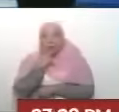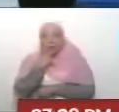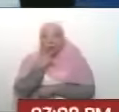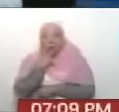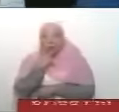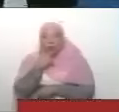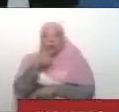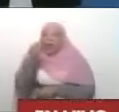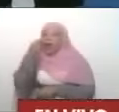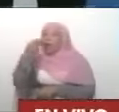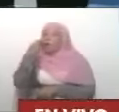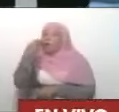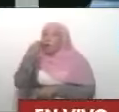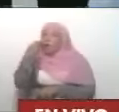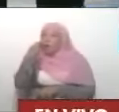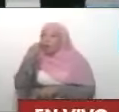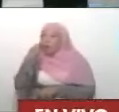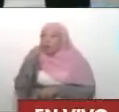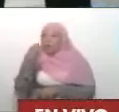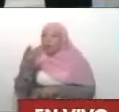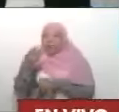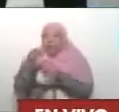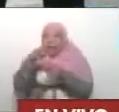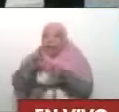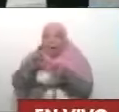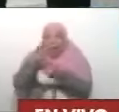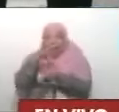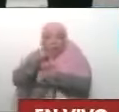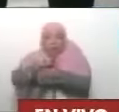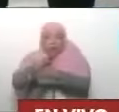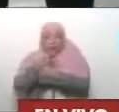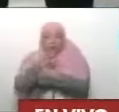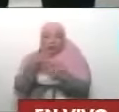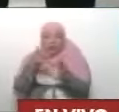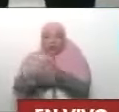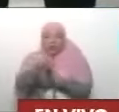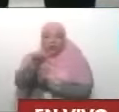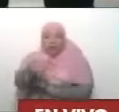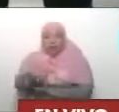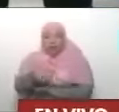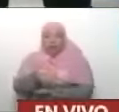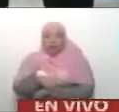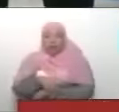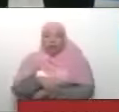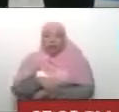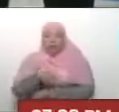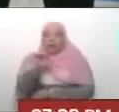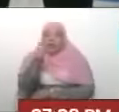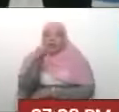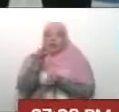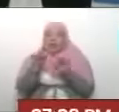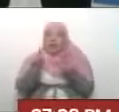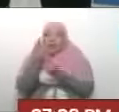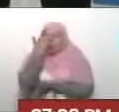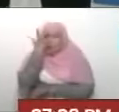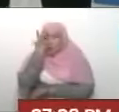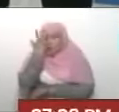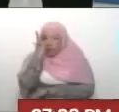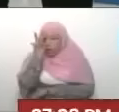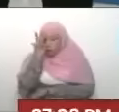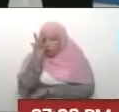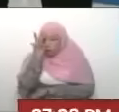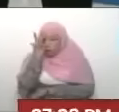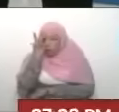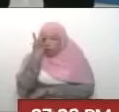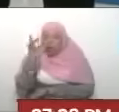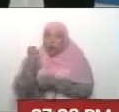La gastronomía, la orfebrería, y además, bueno, el 16 de febrero